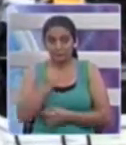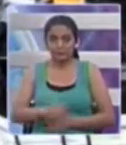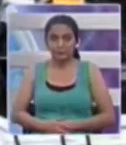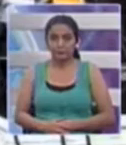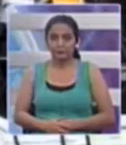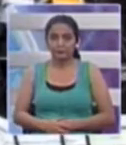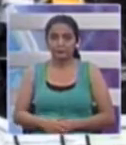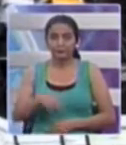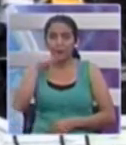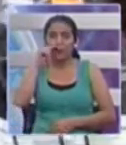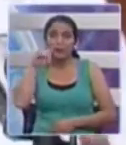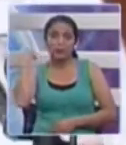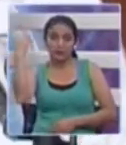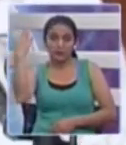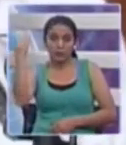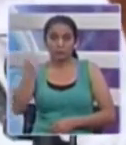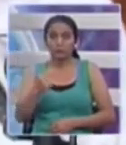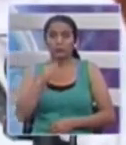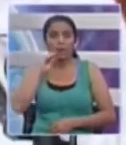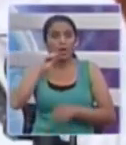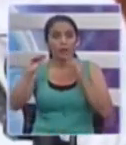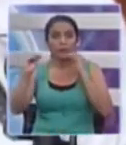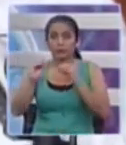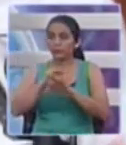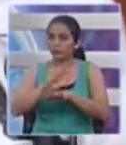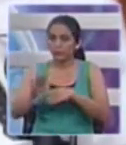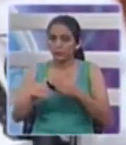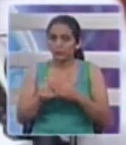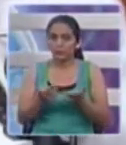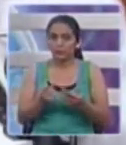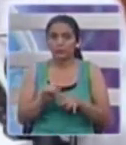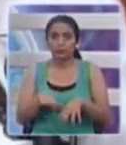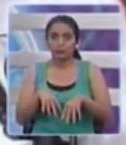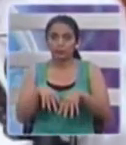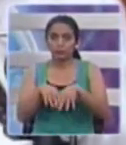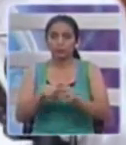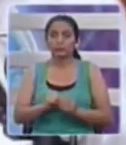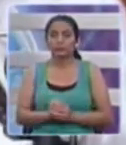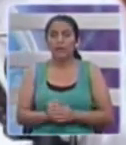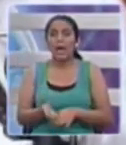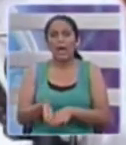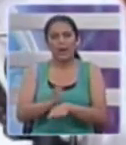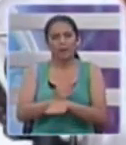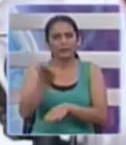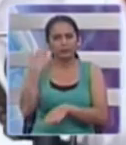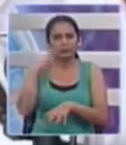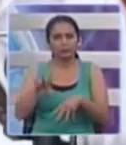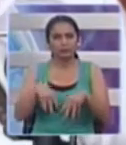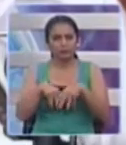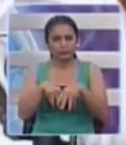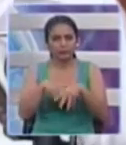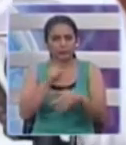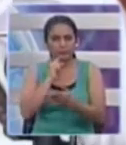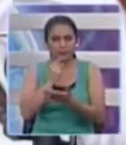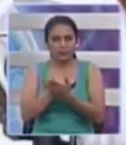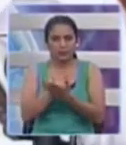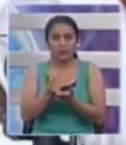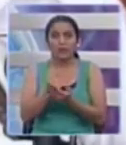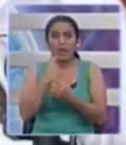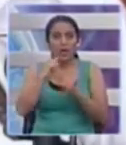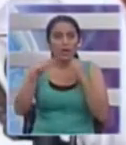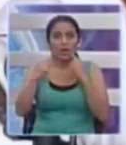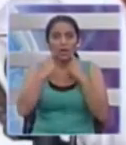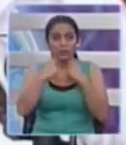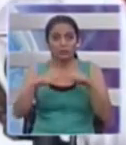El alcalde de Guayaquil, Jaime Nebot, citó como ejemplos otras movilizaciones realizadas para asegurar que la convocada para el 8 de